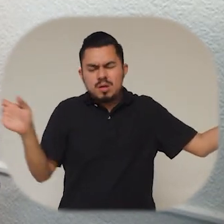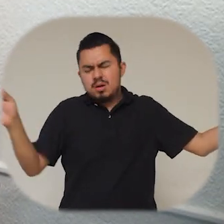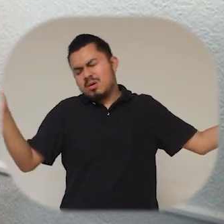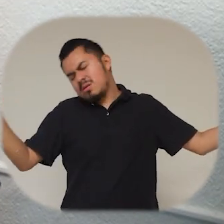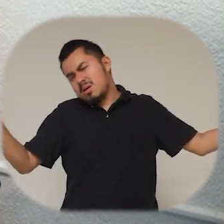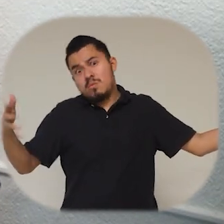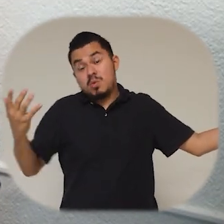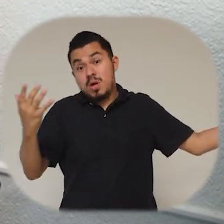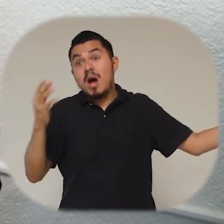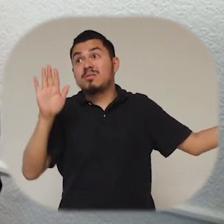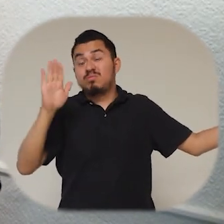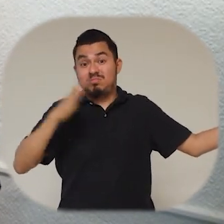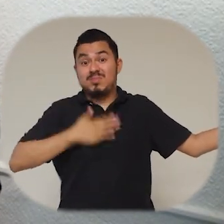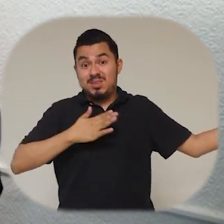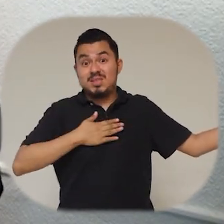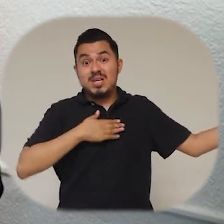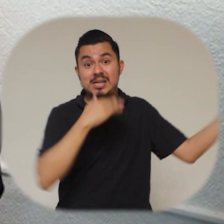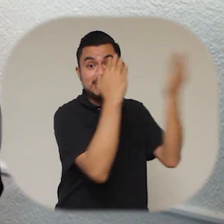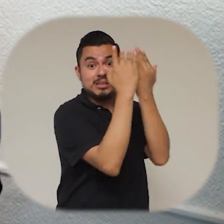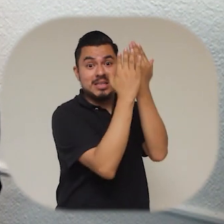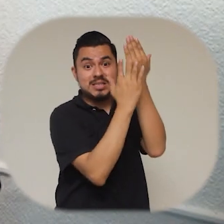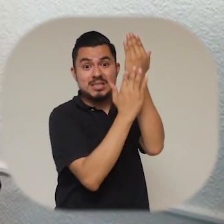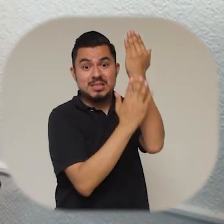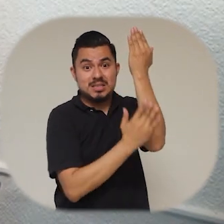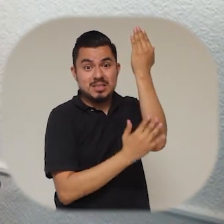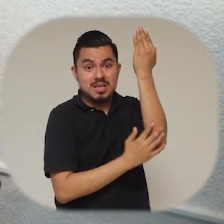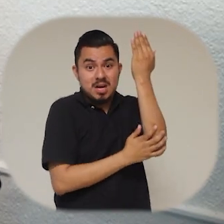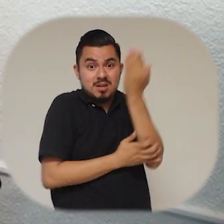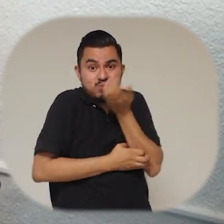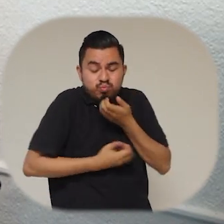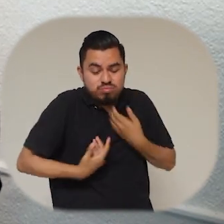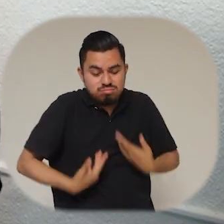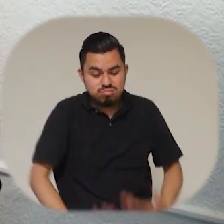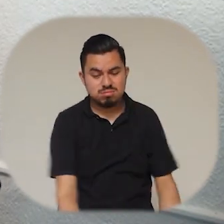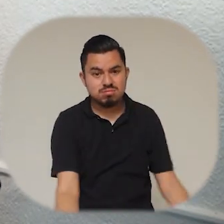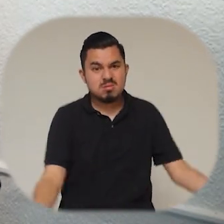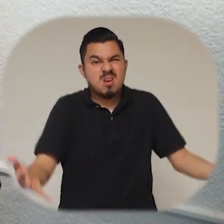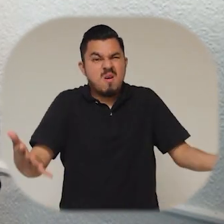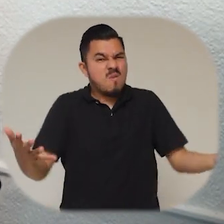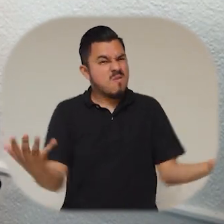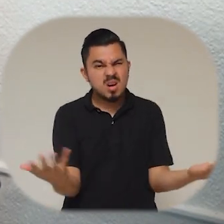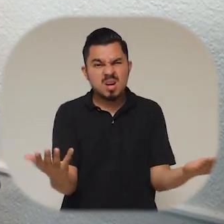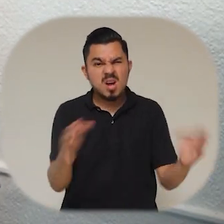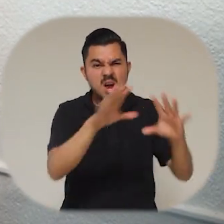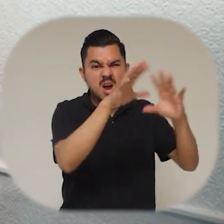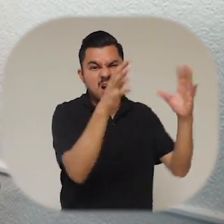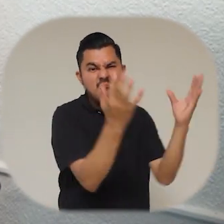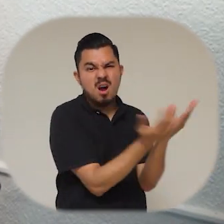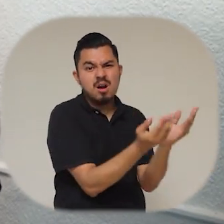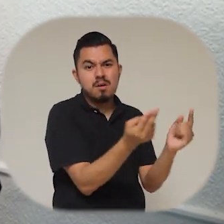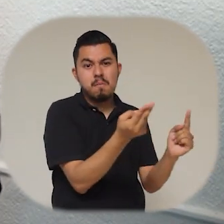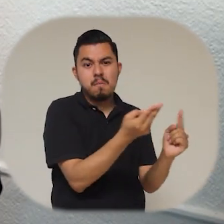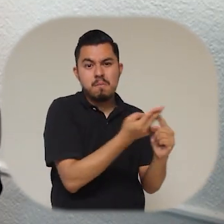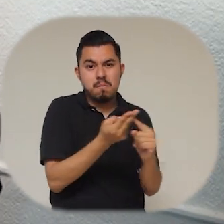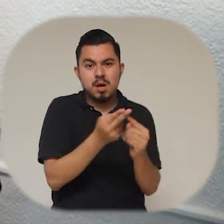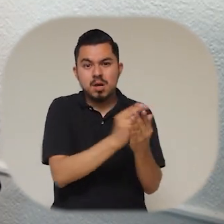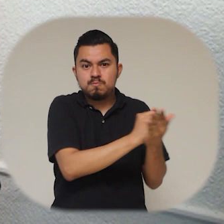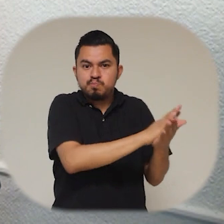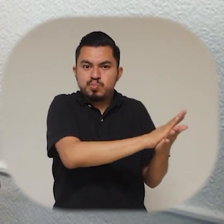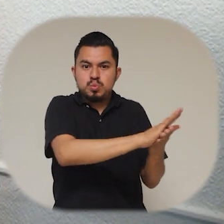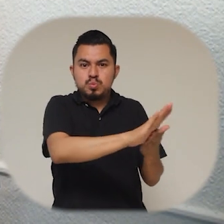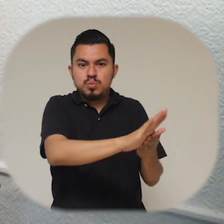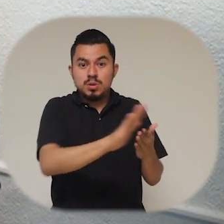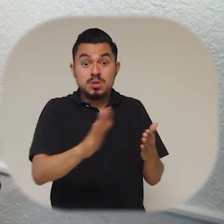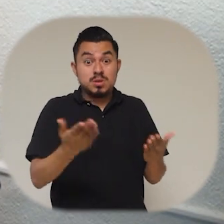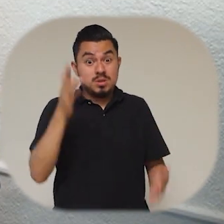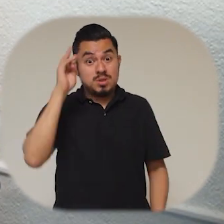sangre, la ofrenda de sangre para resolver el problema del pecado del ser humano. Para esto es que Dios levantó a los sacerdotes. Solamente el sacerdote